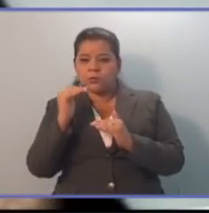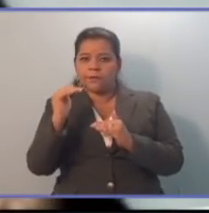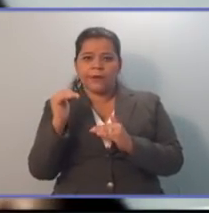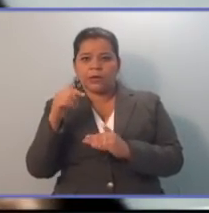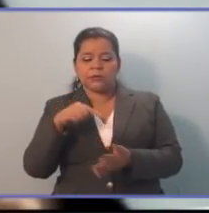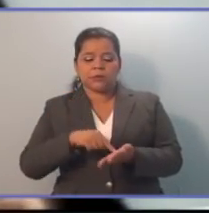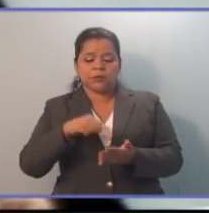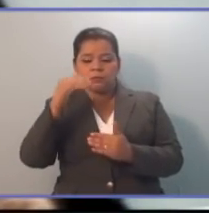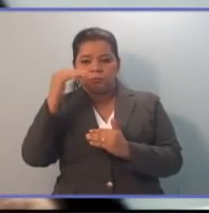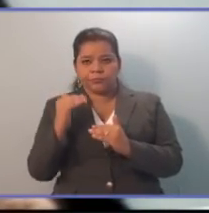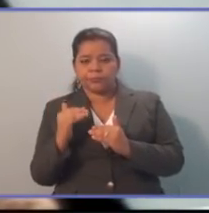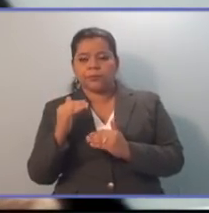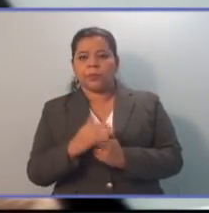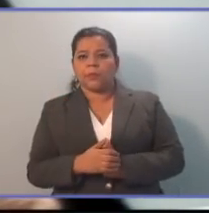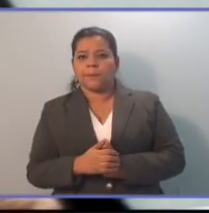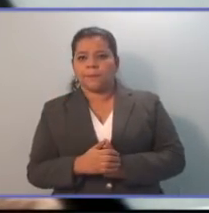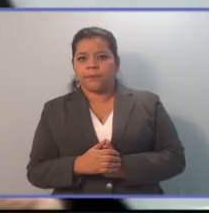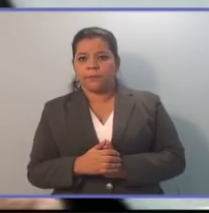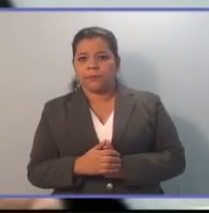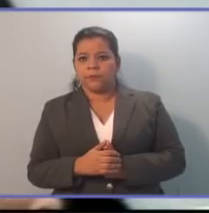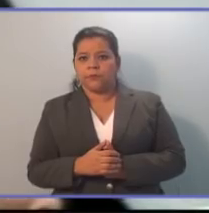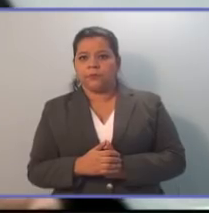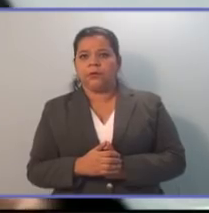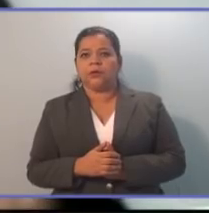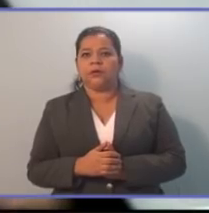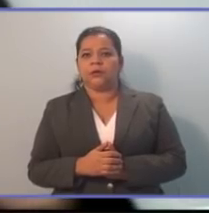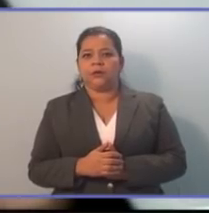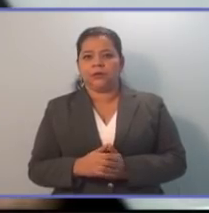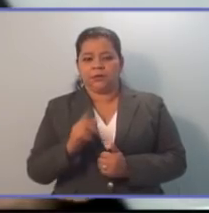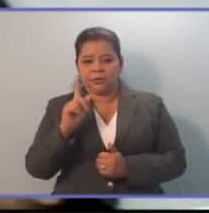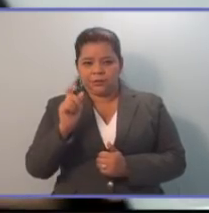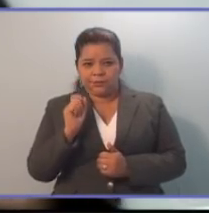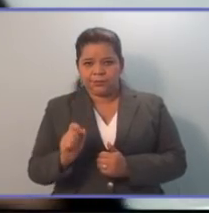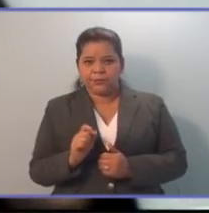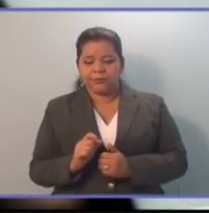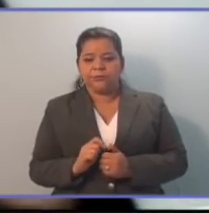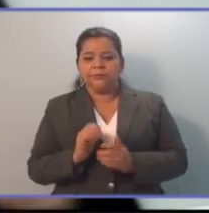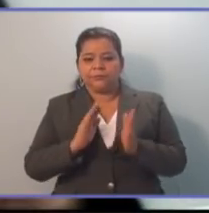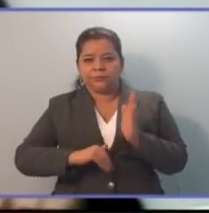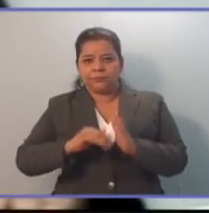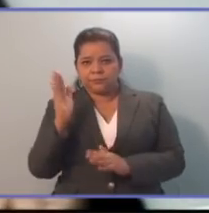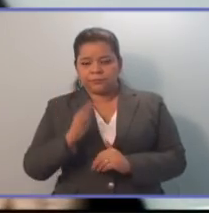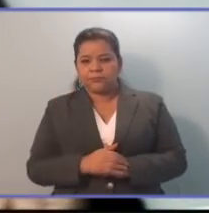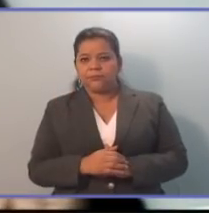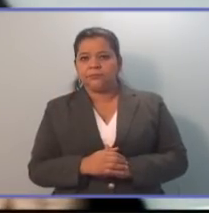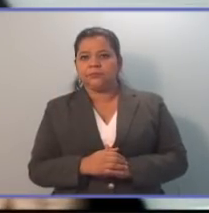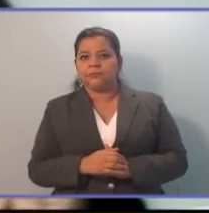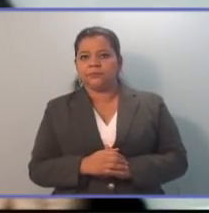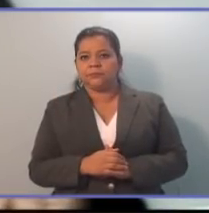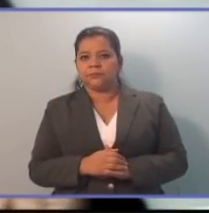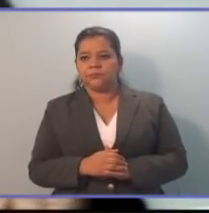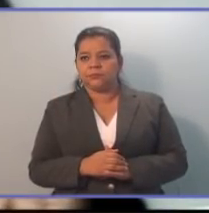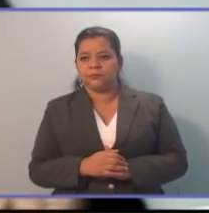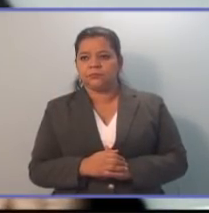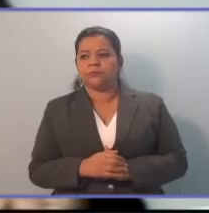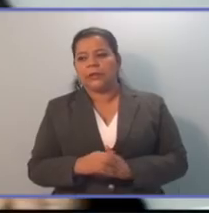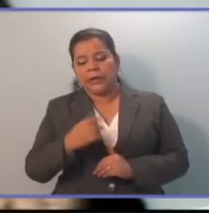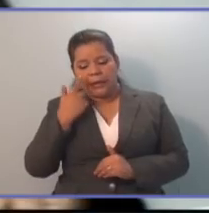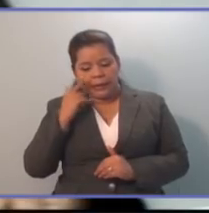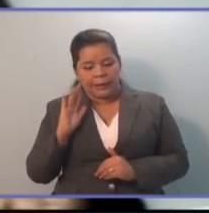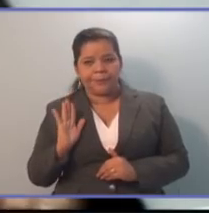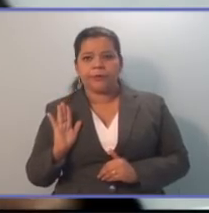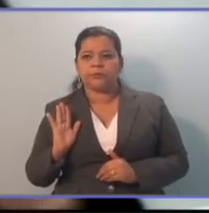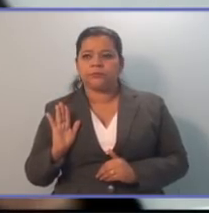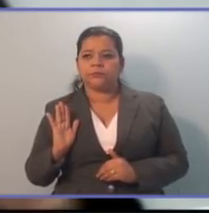mora judicial. Hay puntos o temas que sí pueden tocarse. Por ejemplo,